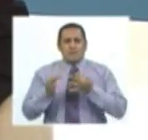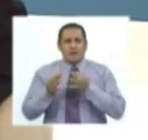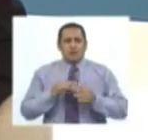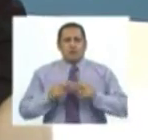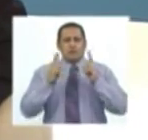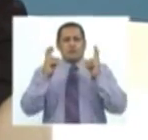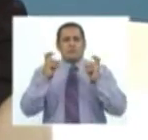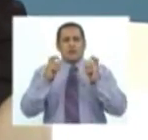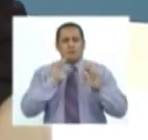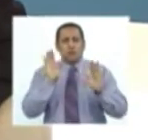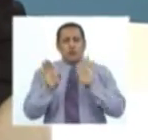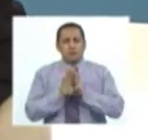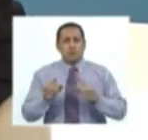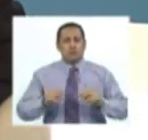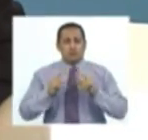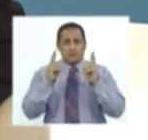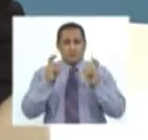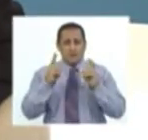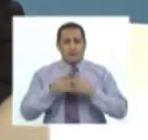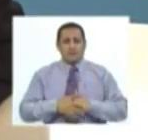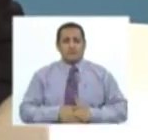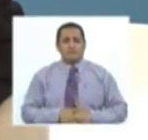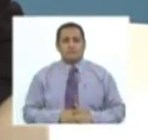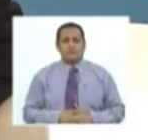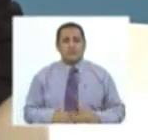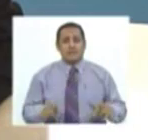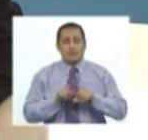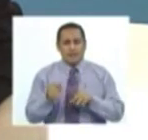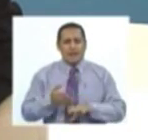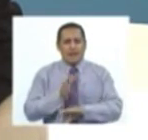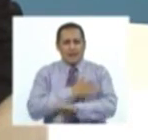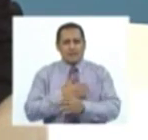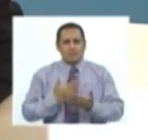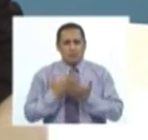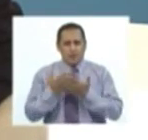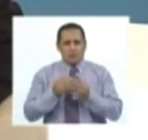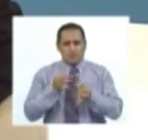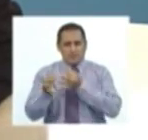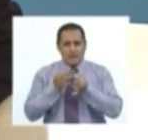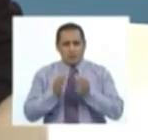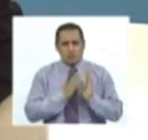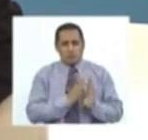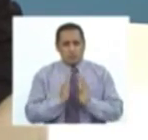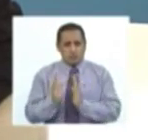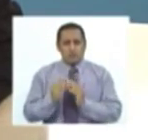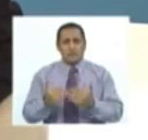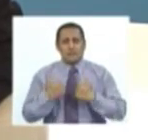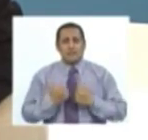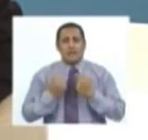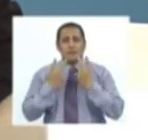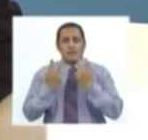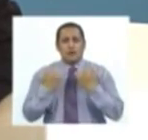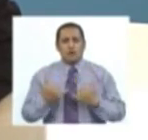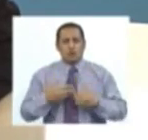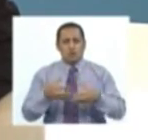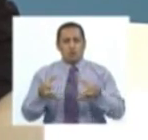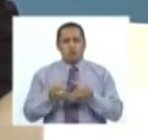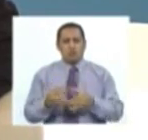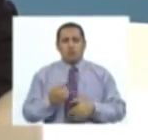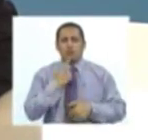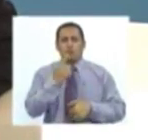en el cual tratamos sobre el debido proceso y que tiene que ver con un organismo como